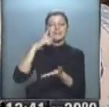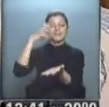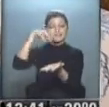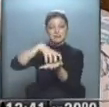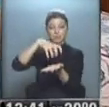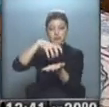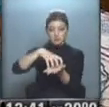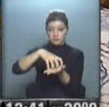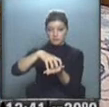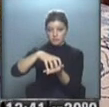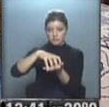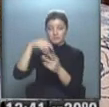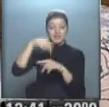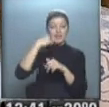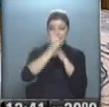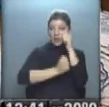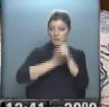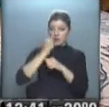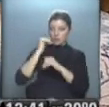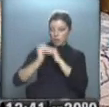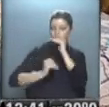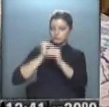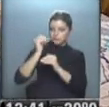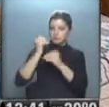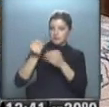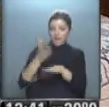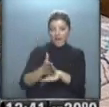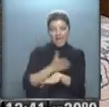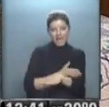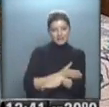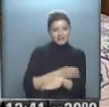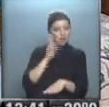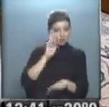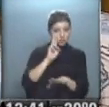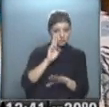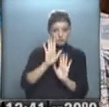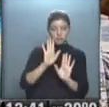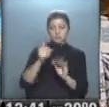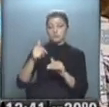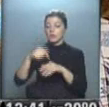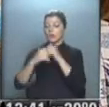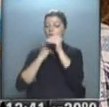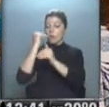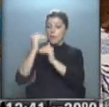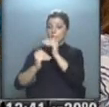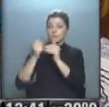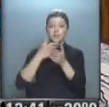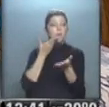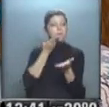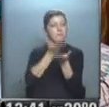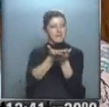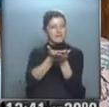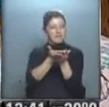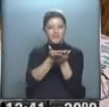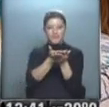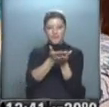institucionalización que llevó adelante la empresa en forma previa a su autorización de concentración económica, en el cual, una vez que presentó su